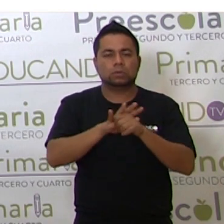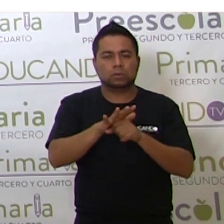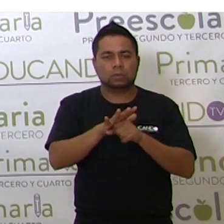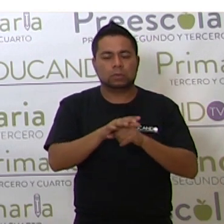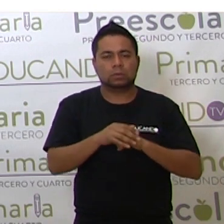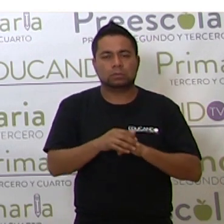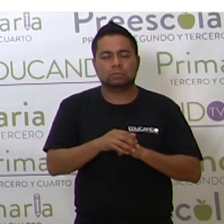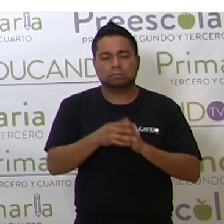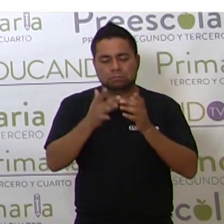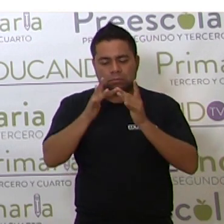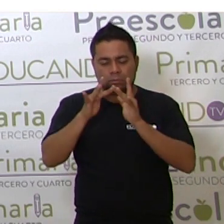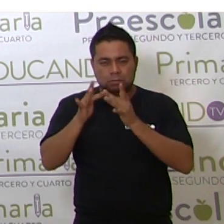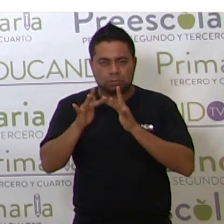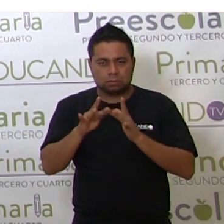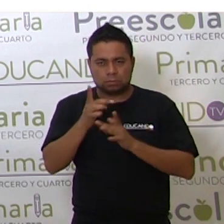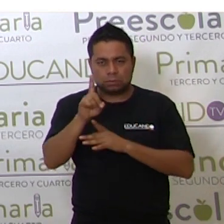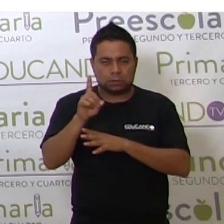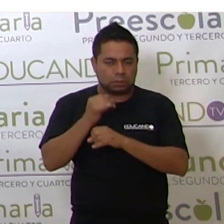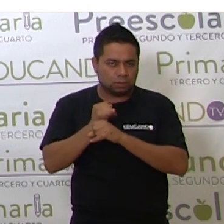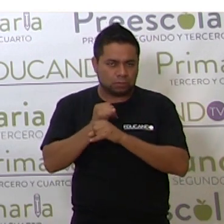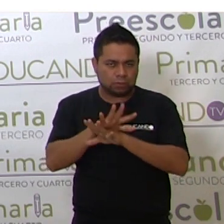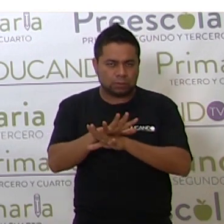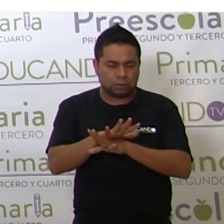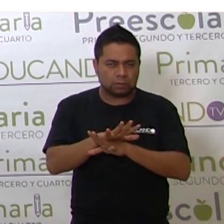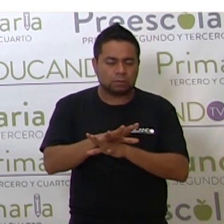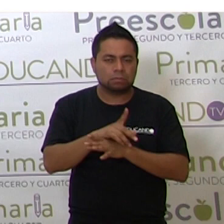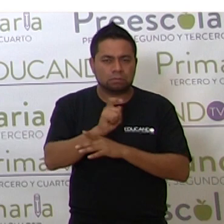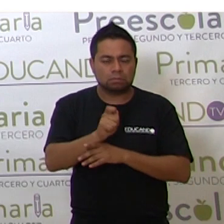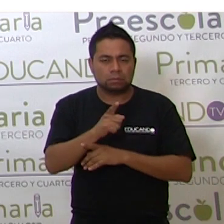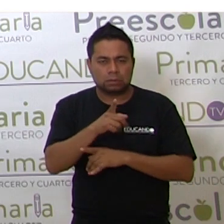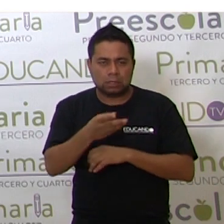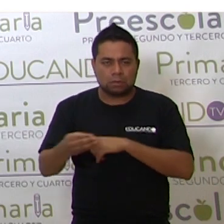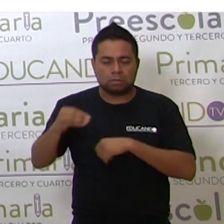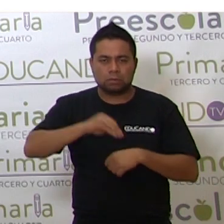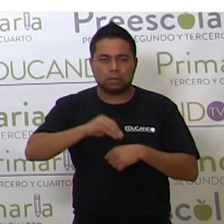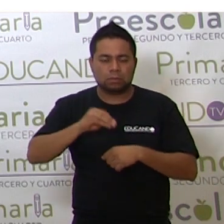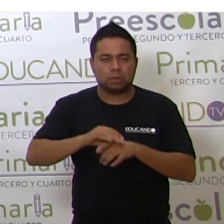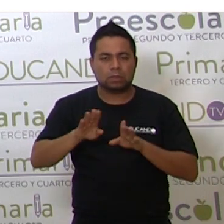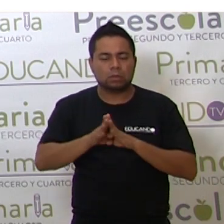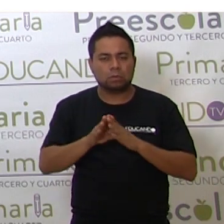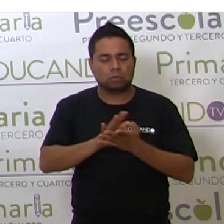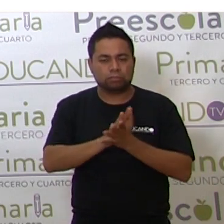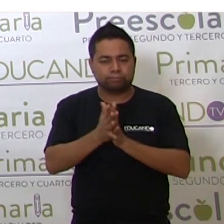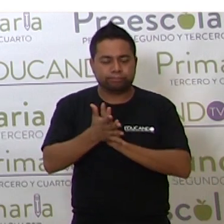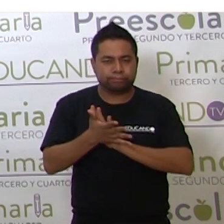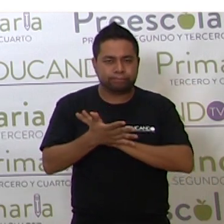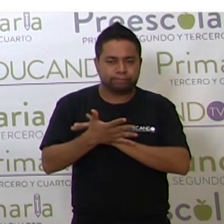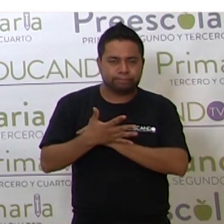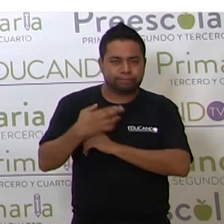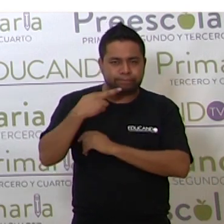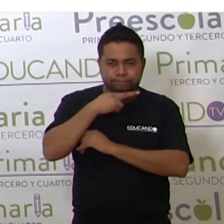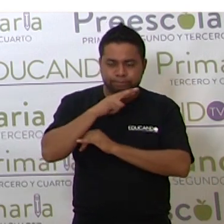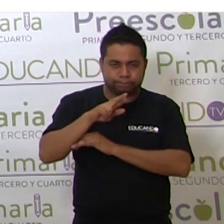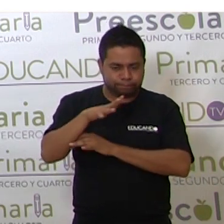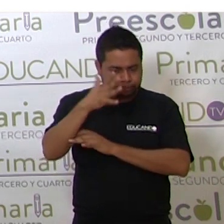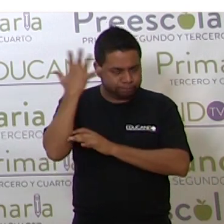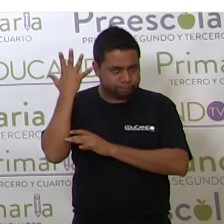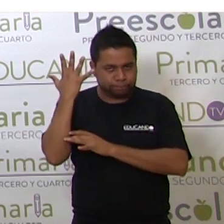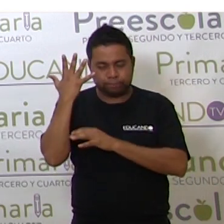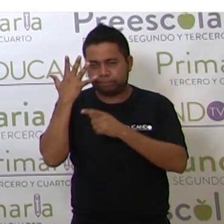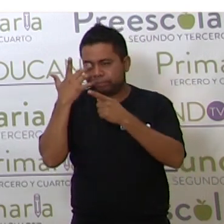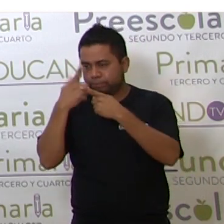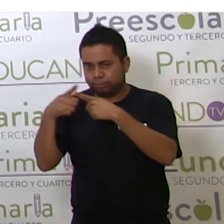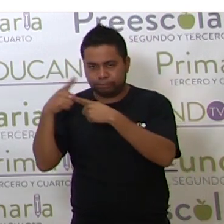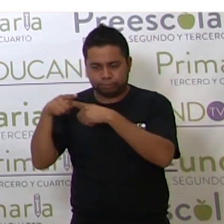de información que fueron ahí evolucionando de una manera muy muy rápida en diversas